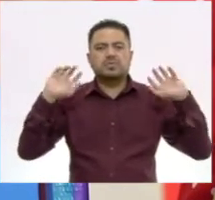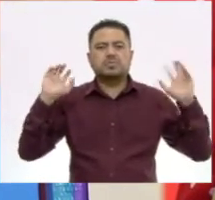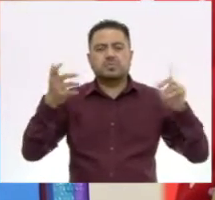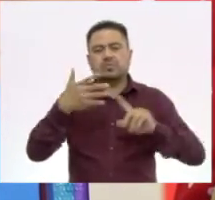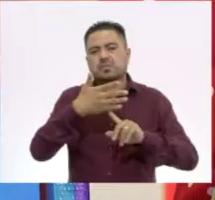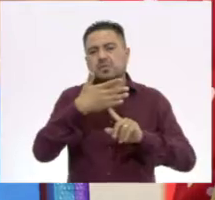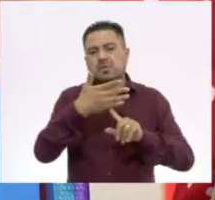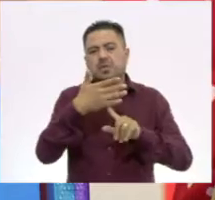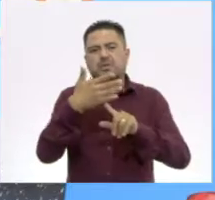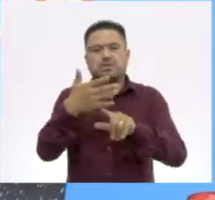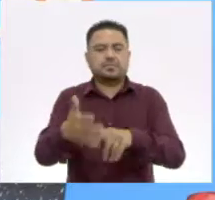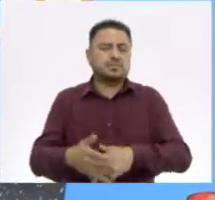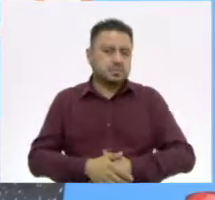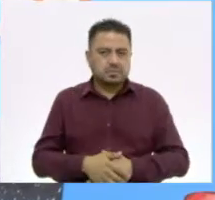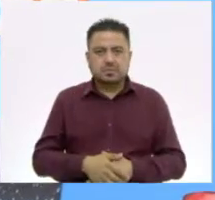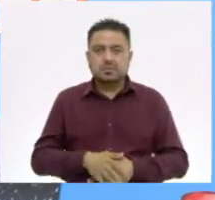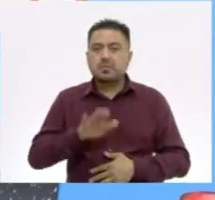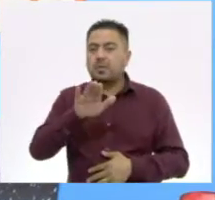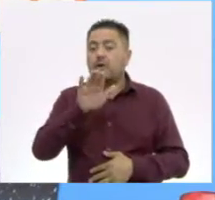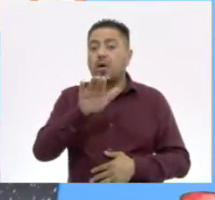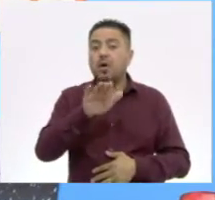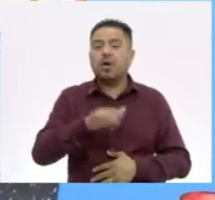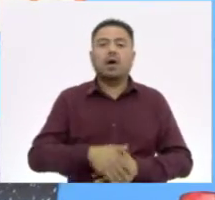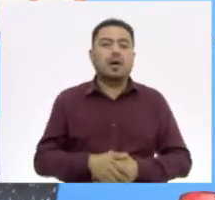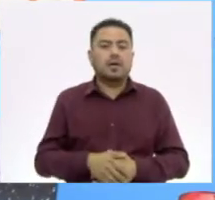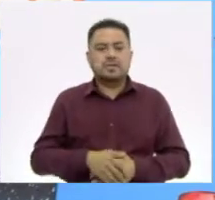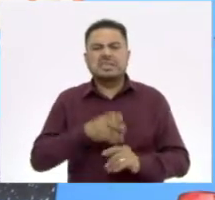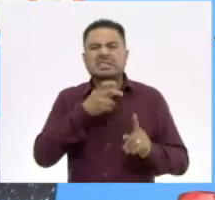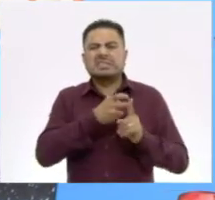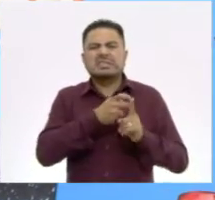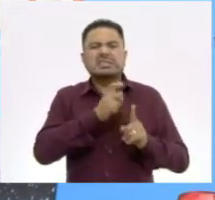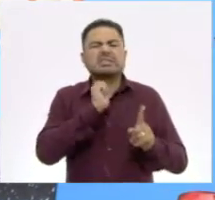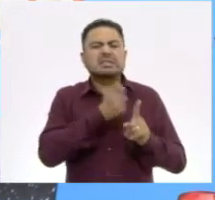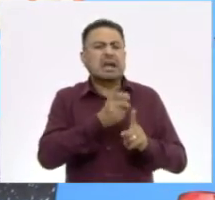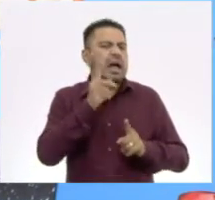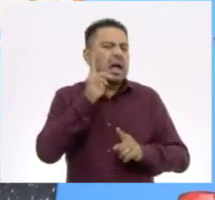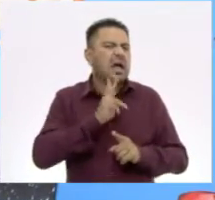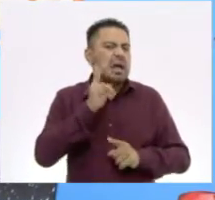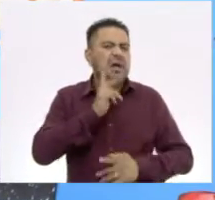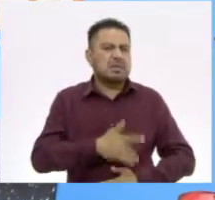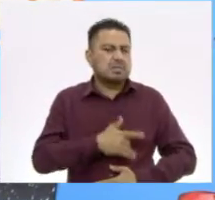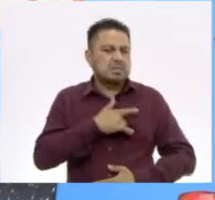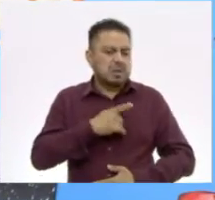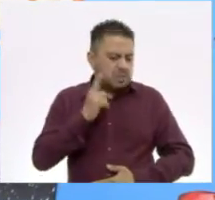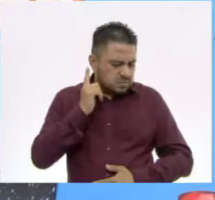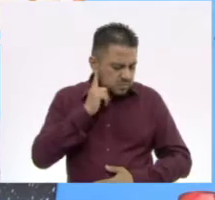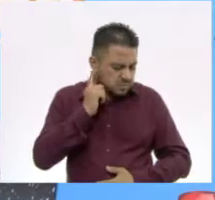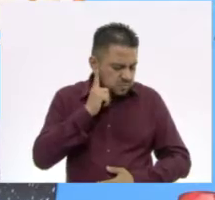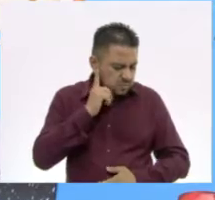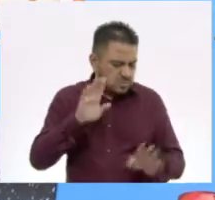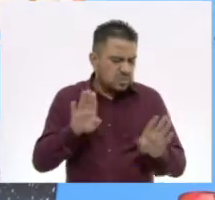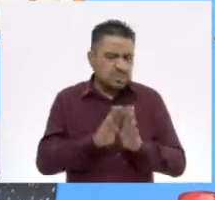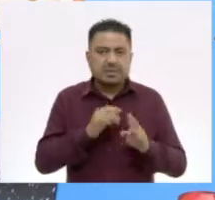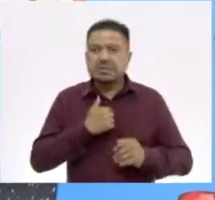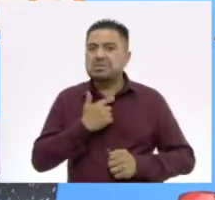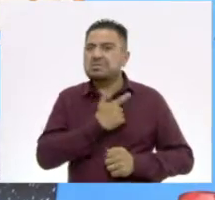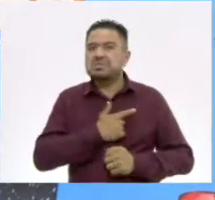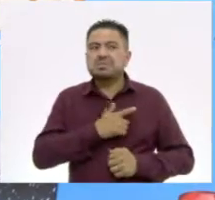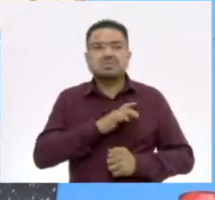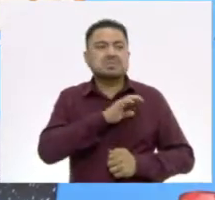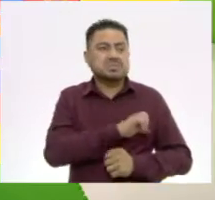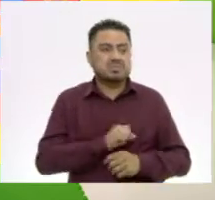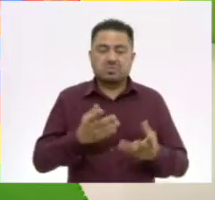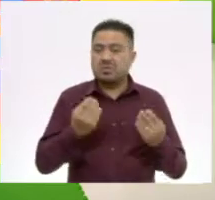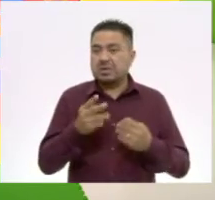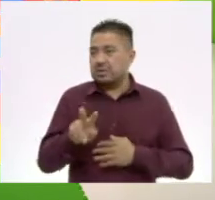ambulancia oye carla esto de poner a prueba nuestro sentido del oído como que me está gustando mucho